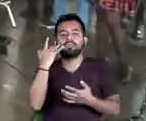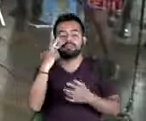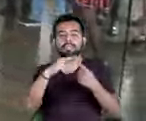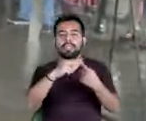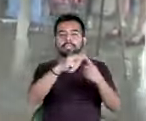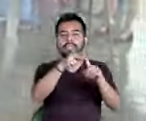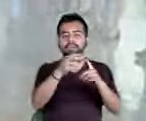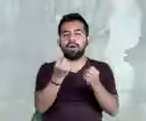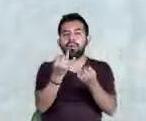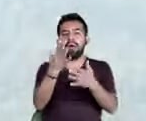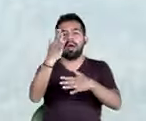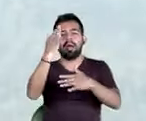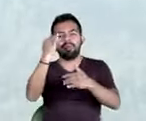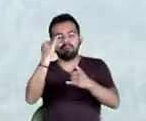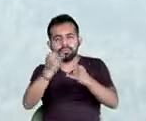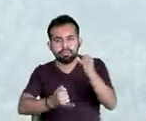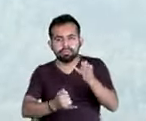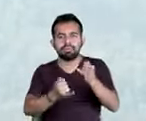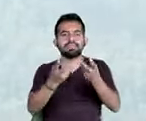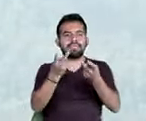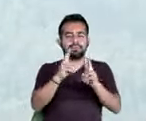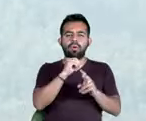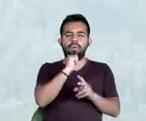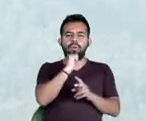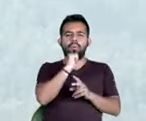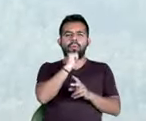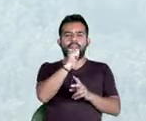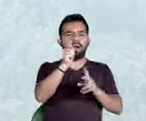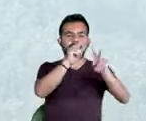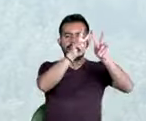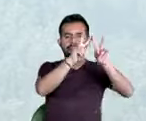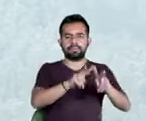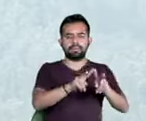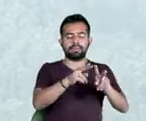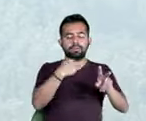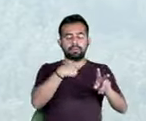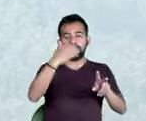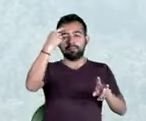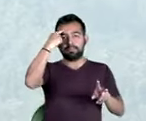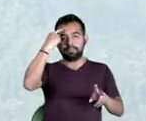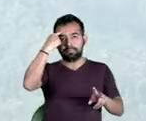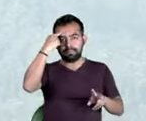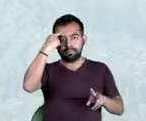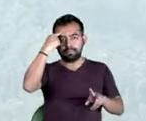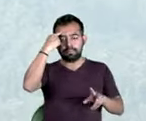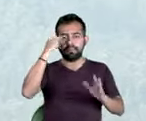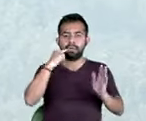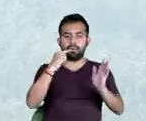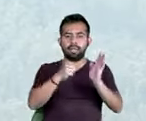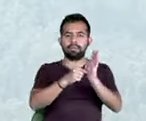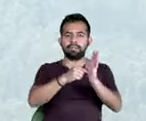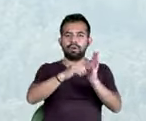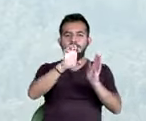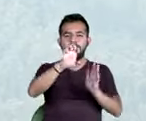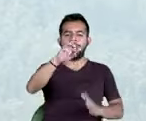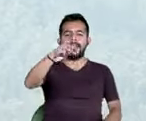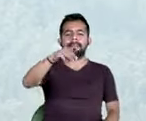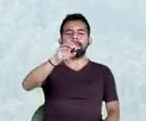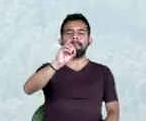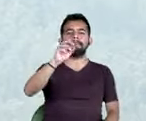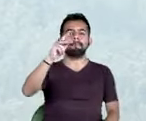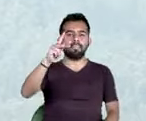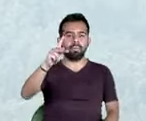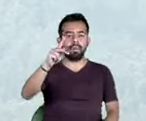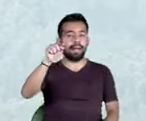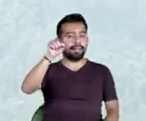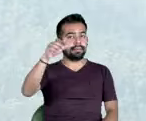los montos que vamos a tener que devengar. Creo que es emblemático, por ejemplo, lo que pasó o lo que pasa en la EMOP. En la EMOP tenemos cerca